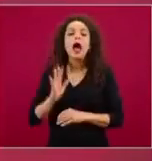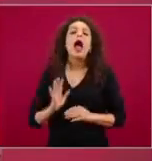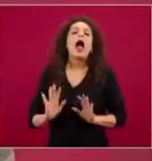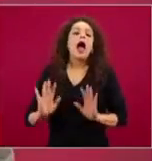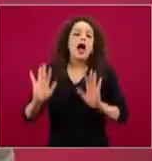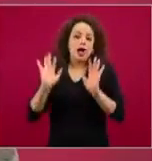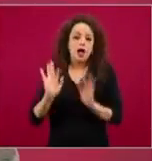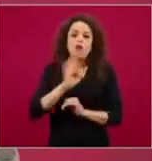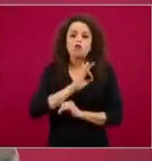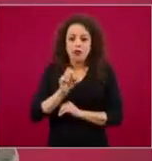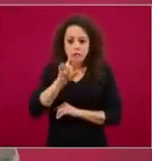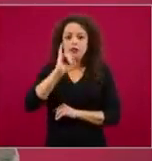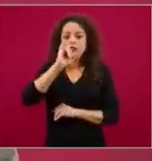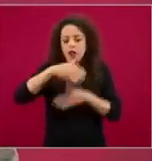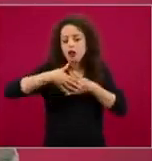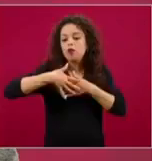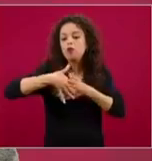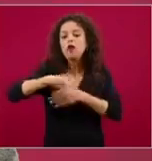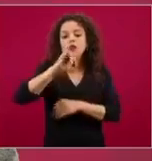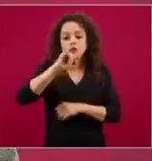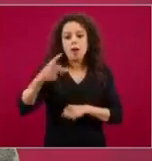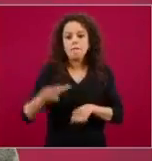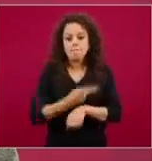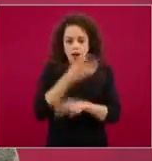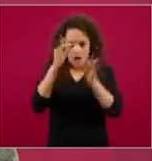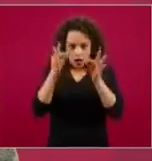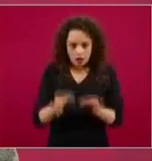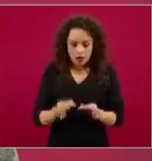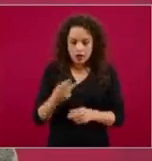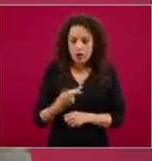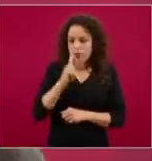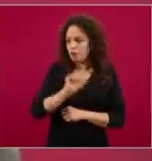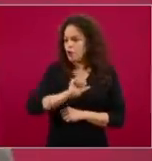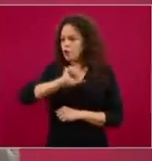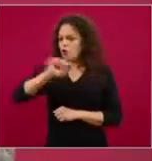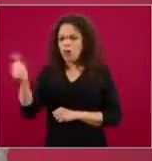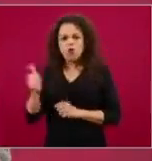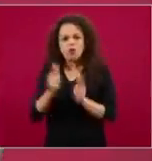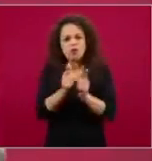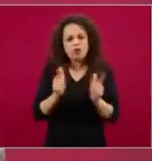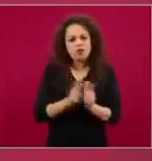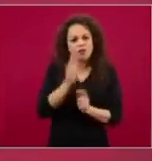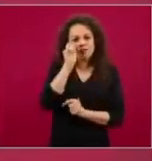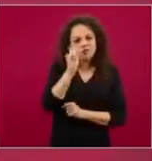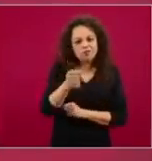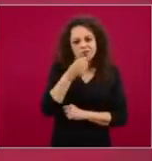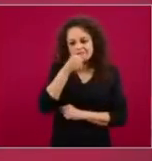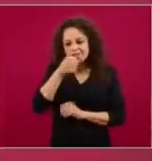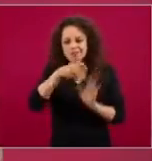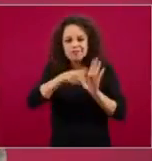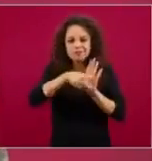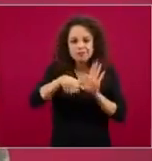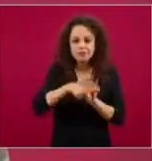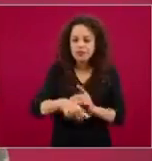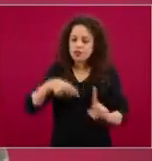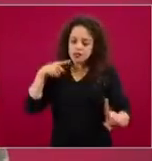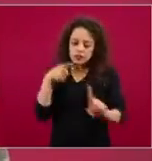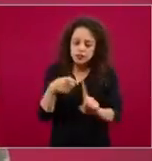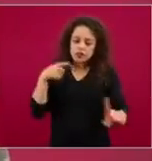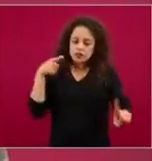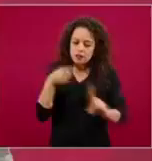traigo a colación ahora que ciertos medios de comunicación estuvieron remachando este tema de la cifra de los 100,000